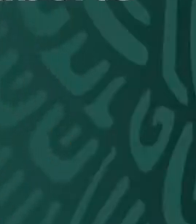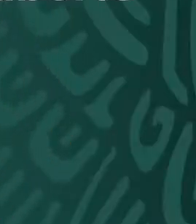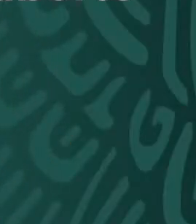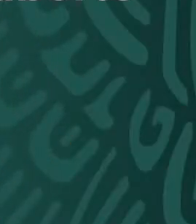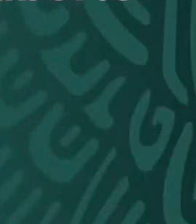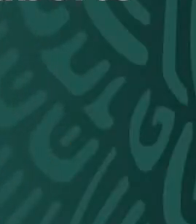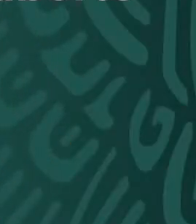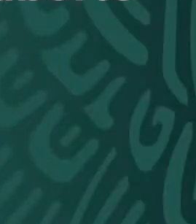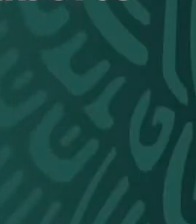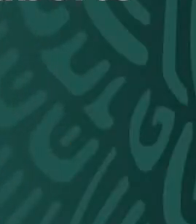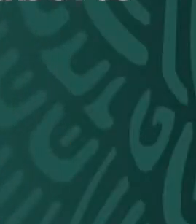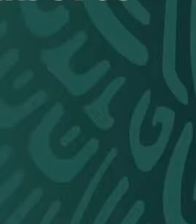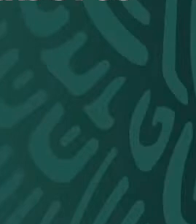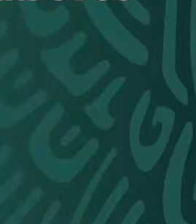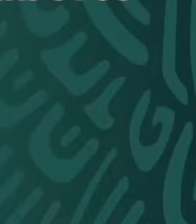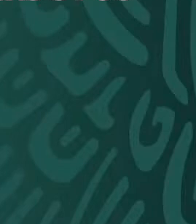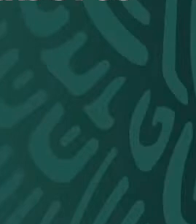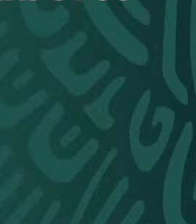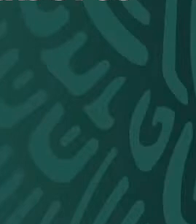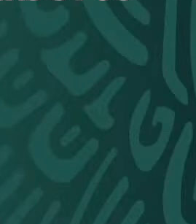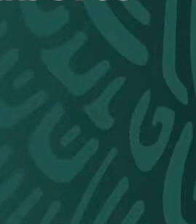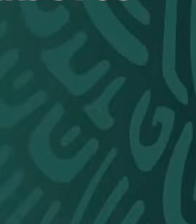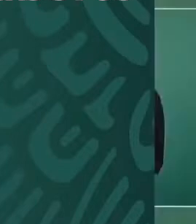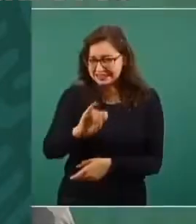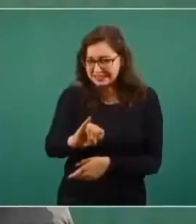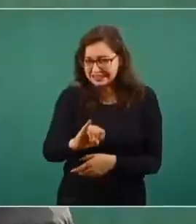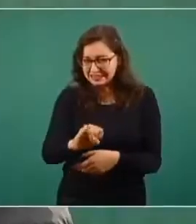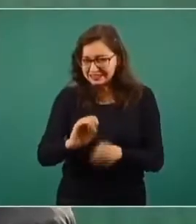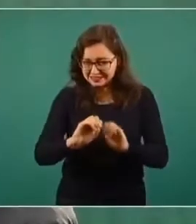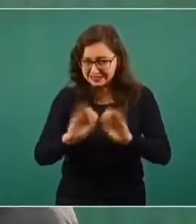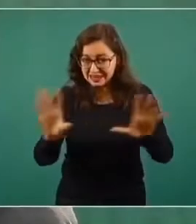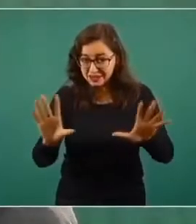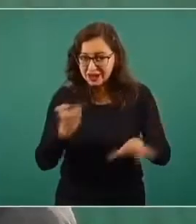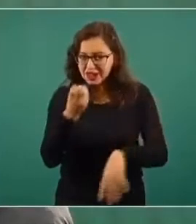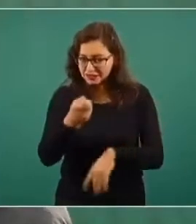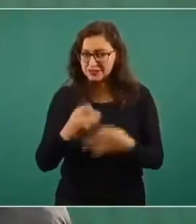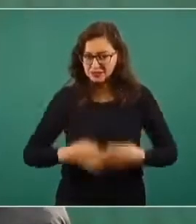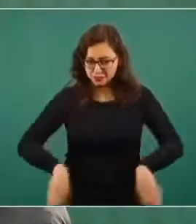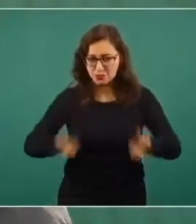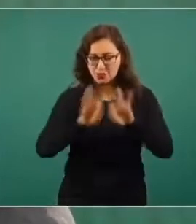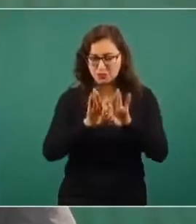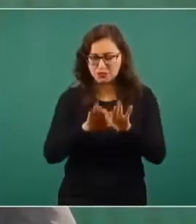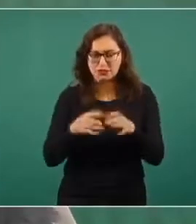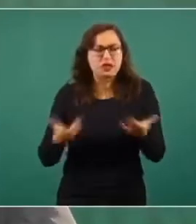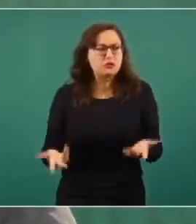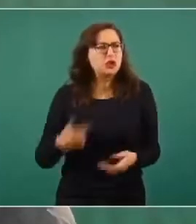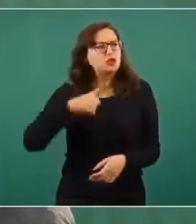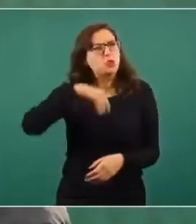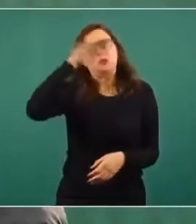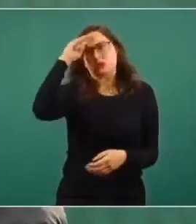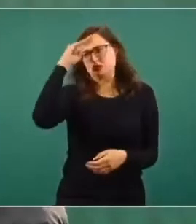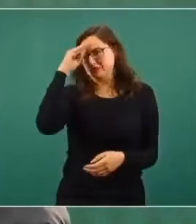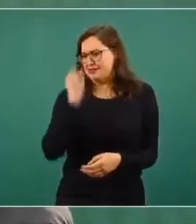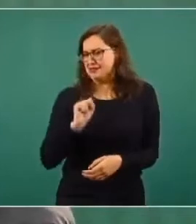aborto, se necesita despenalizarlo. Yo pienso que debemos avanzar por muchas